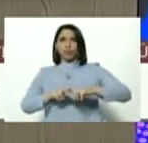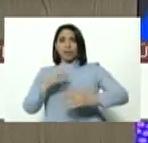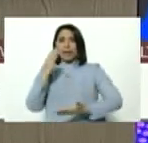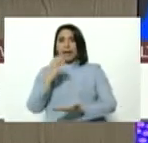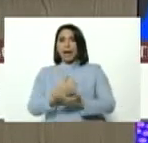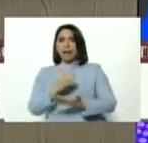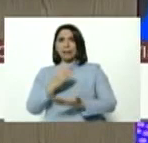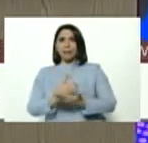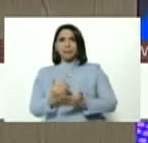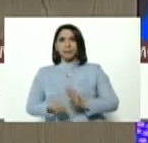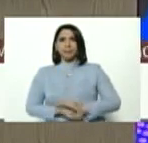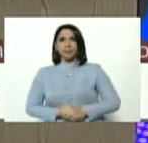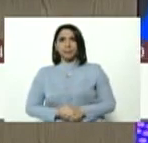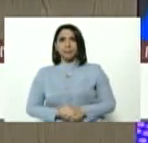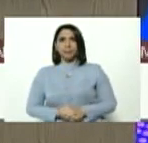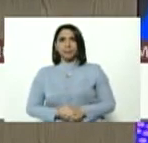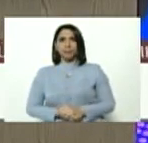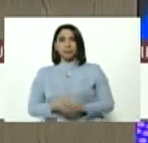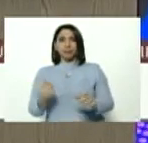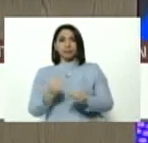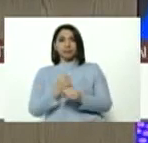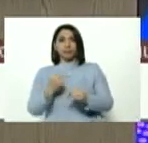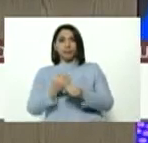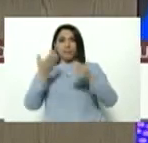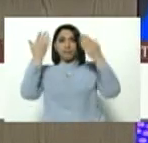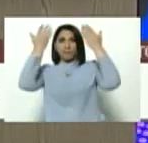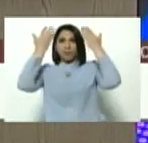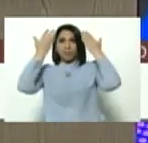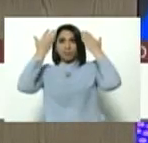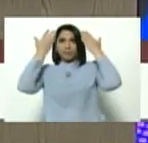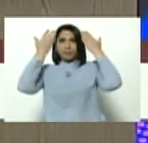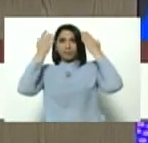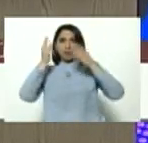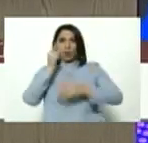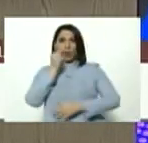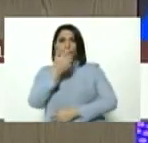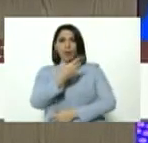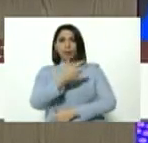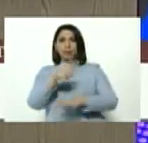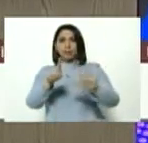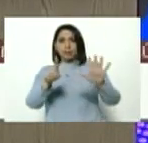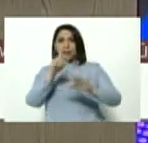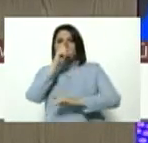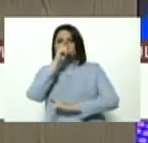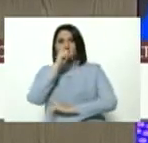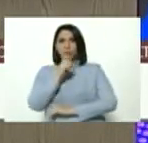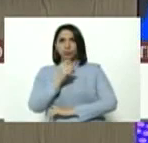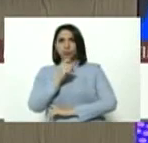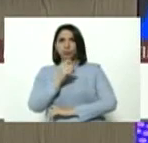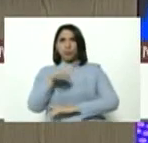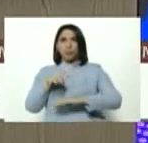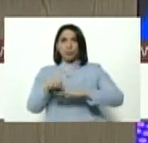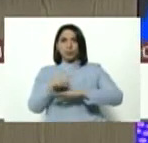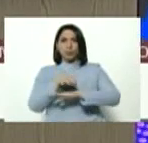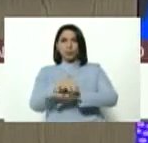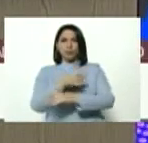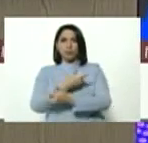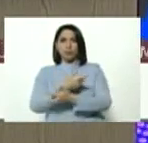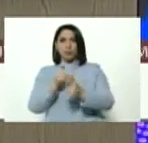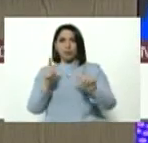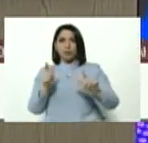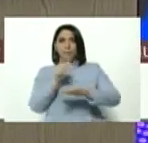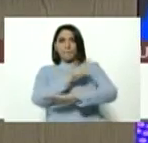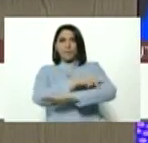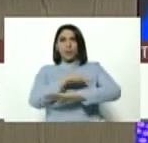parroquia Sucre, ocupación enfermera. Hombre de 36 años de edad, del municipio de Libertador,